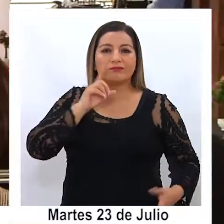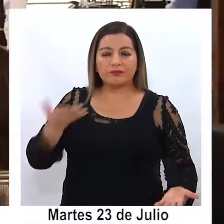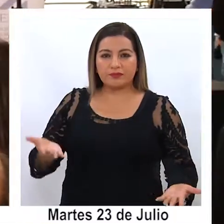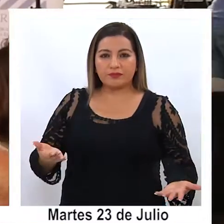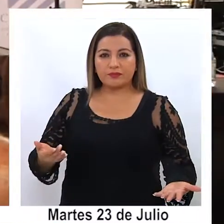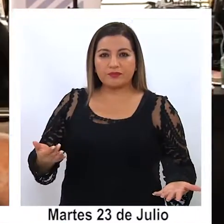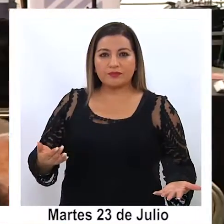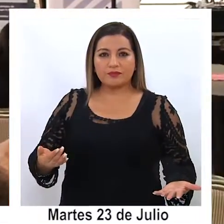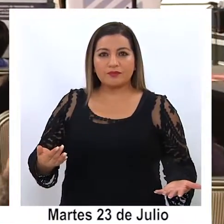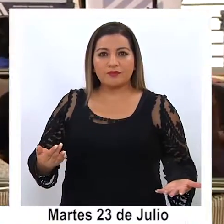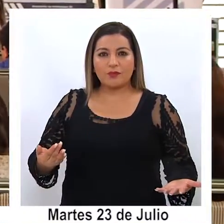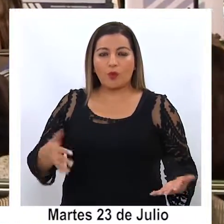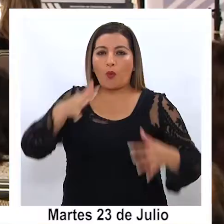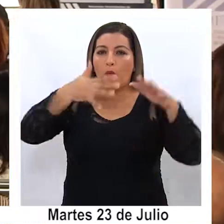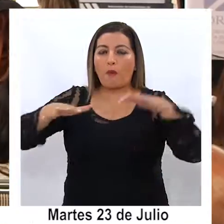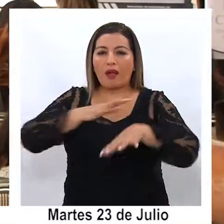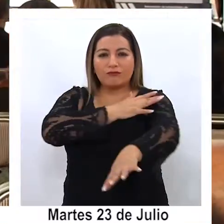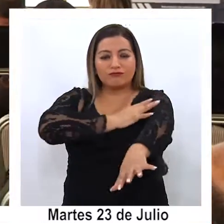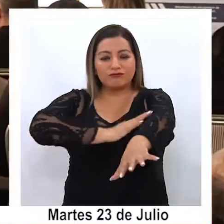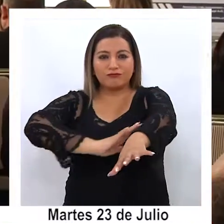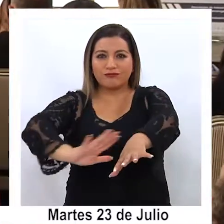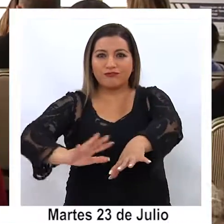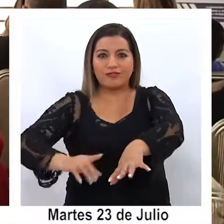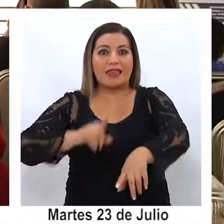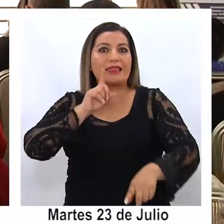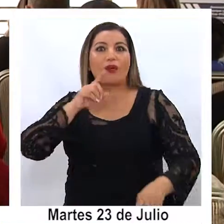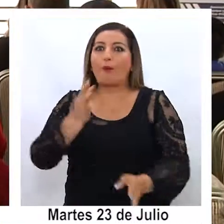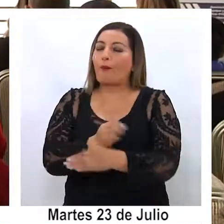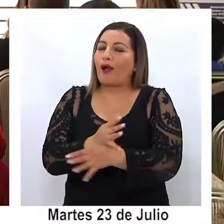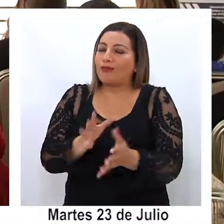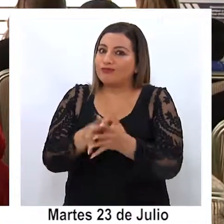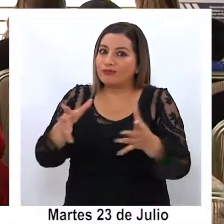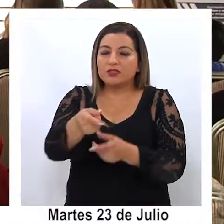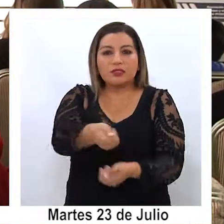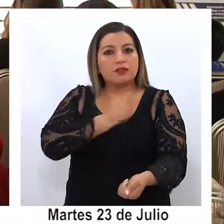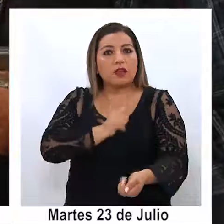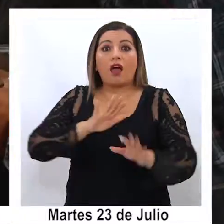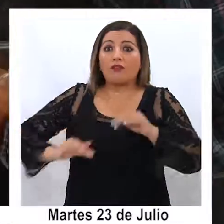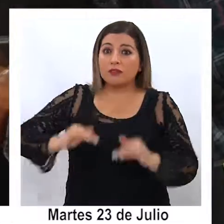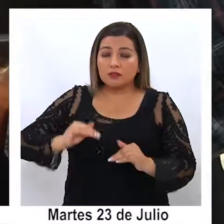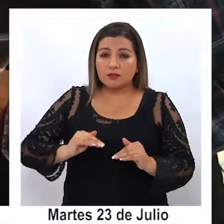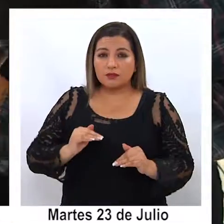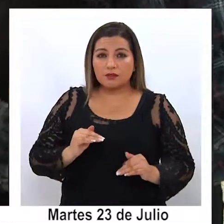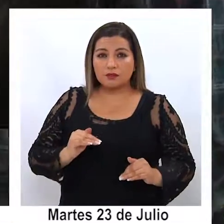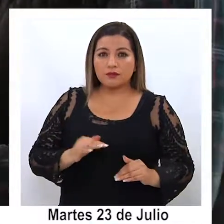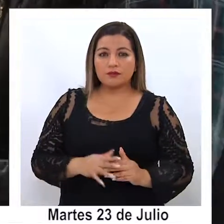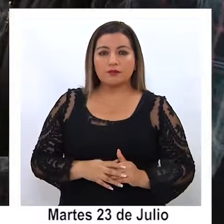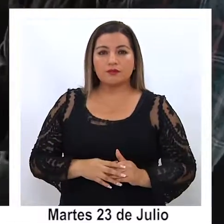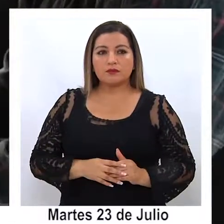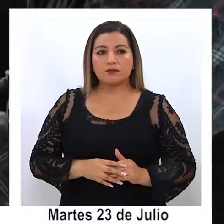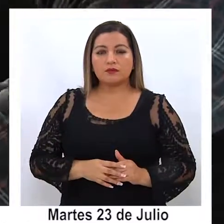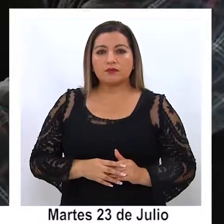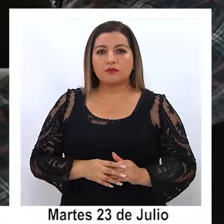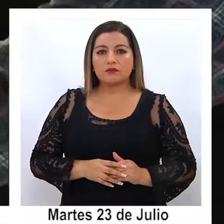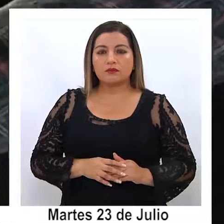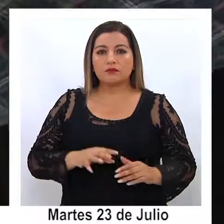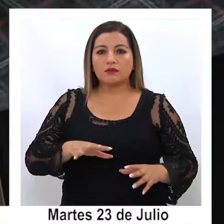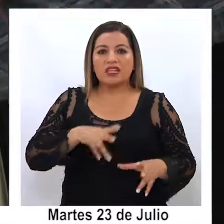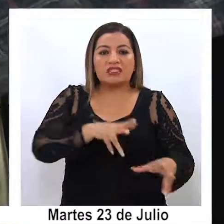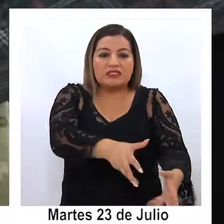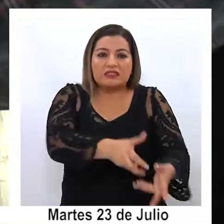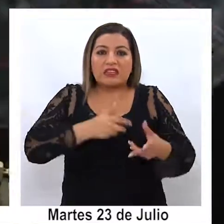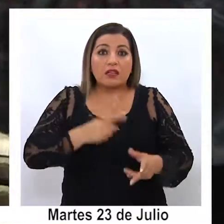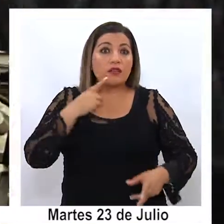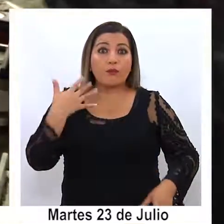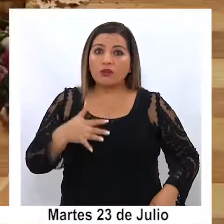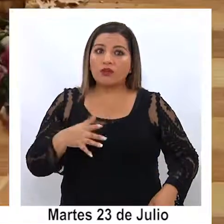una rica costa que nos provee de producto, pero muchas veces la extracción no es